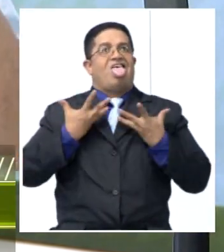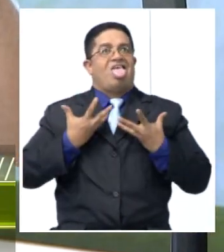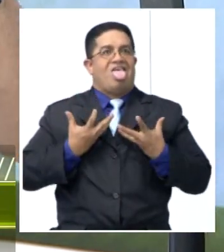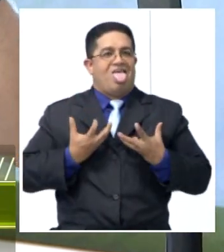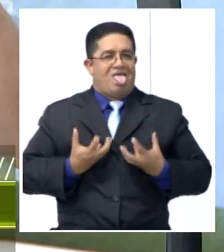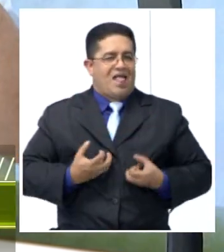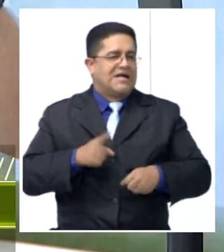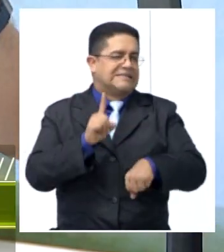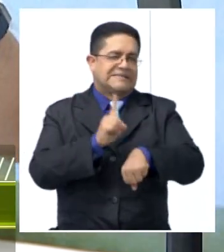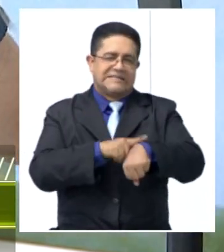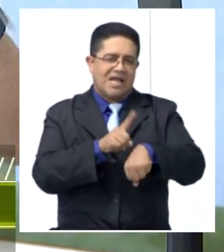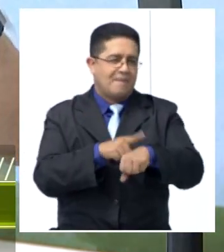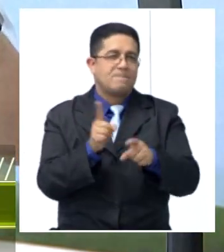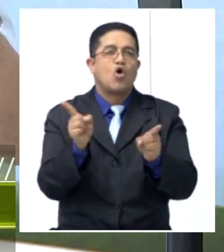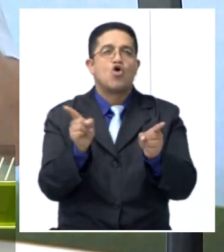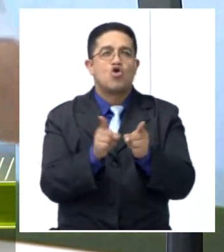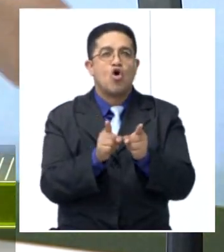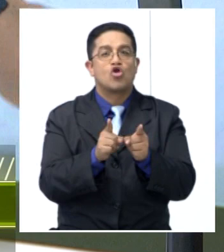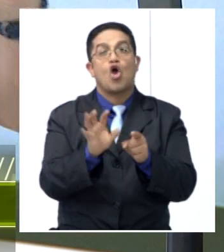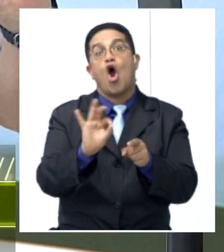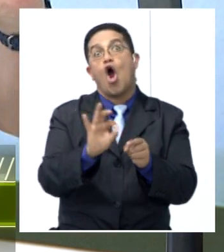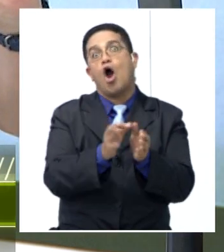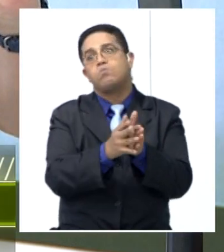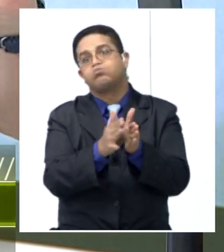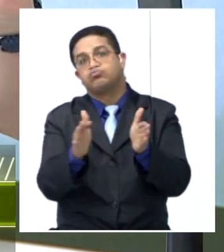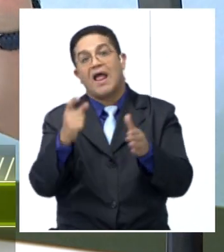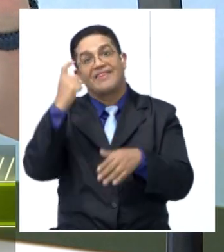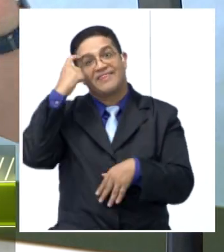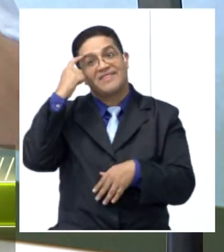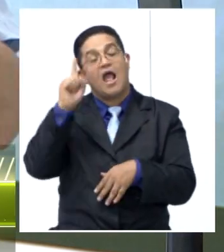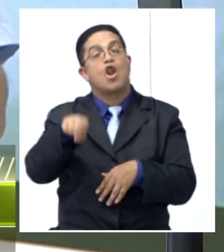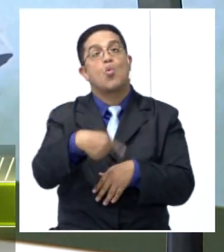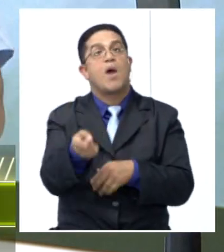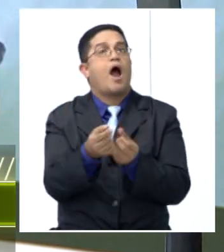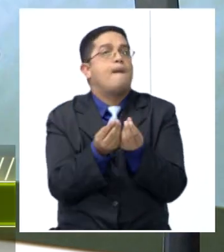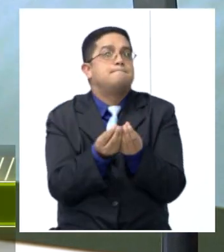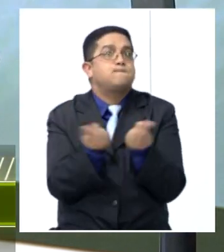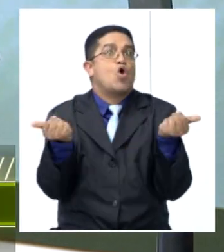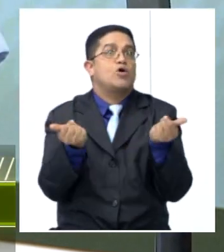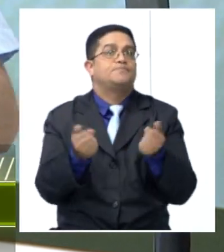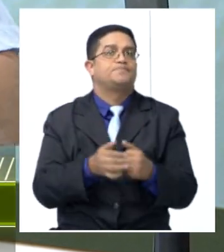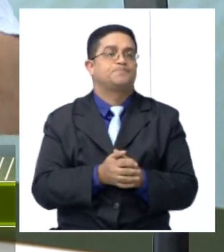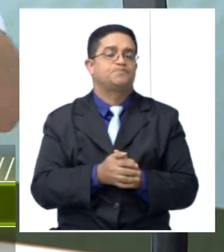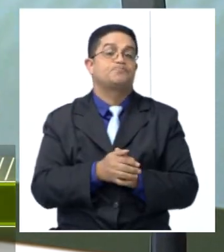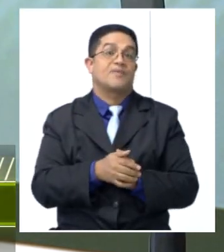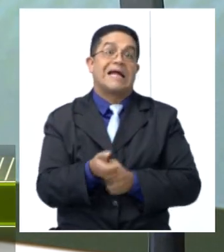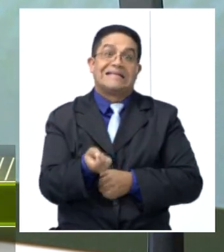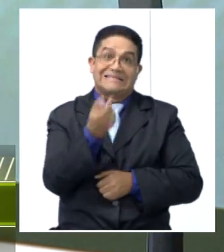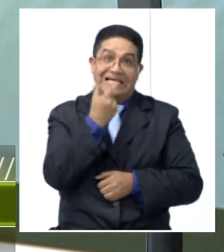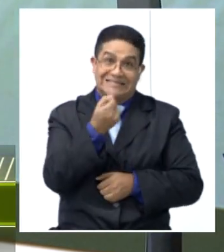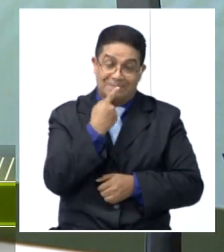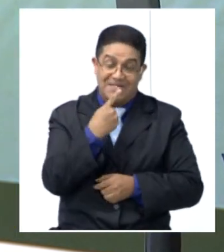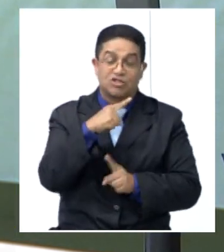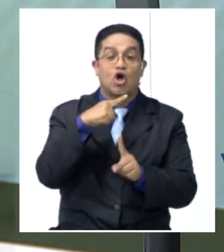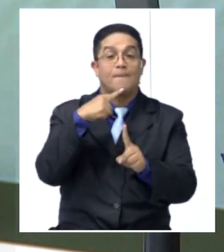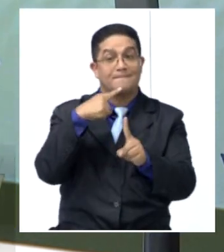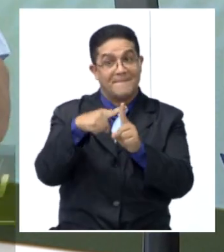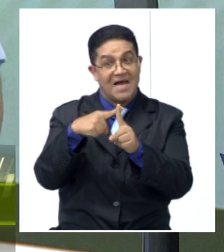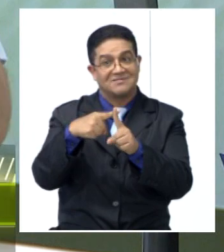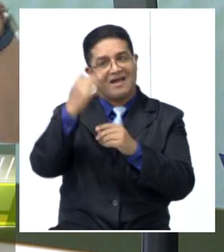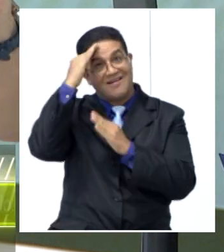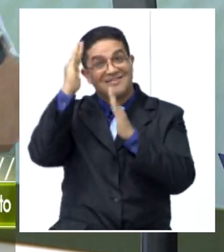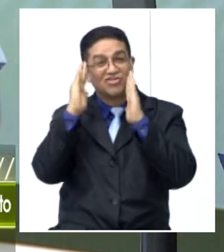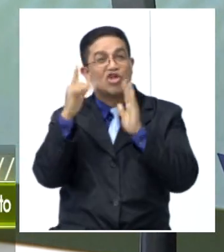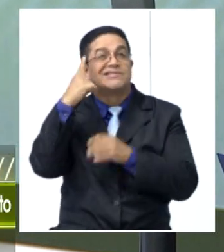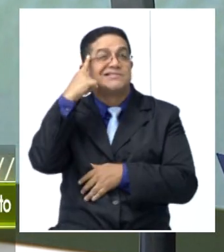episódicos, es decir, duran varios días y luego se quitan, ¿de acuerdo? El tratamiento farmacológico y el tratamiento psicológico va dirigido a que